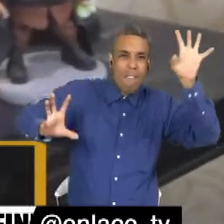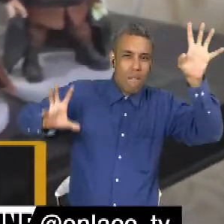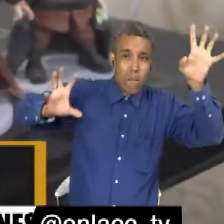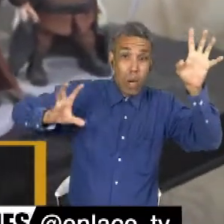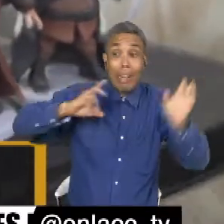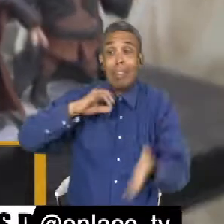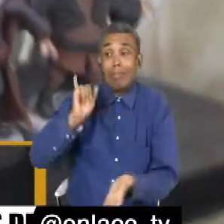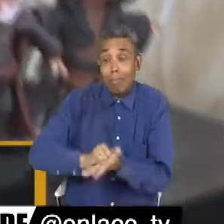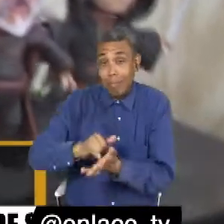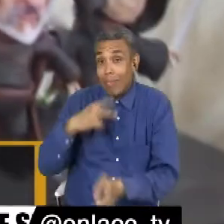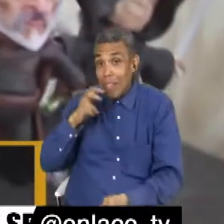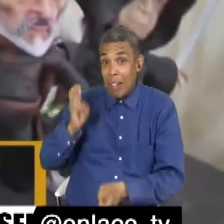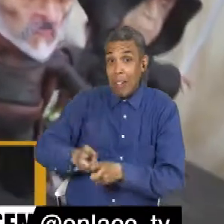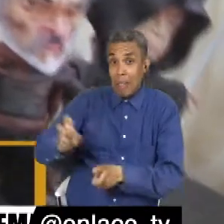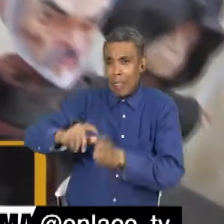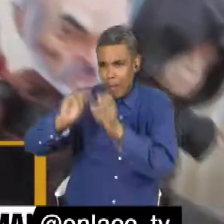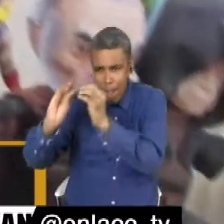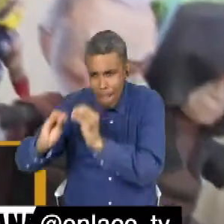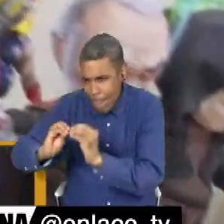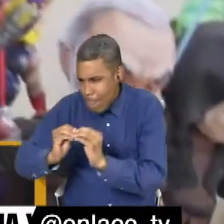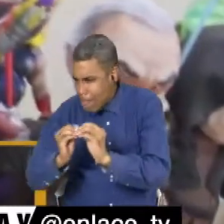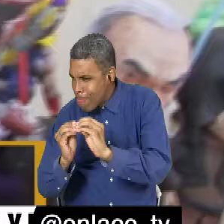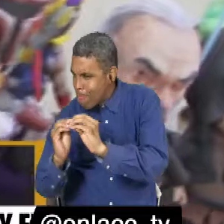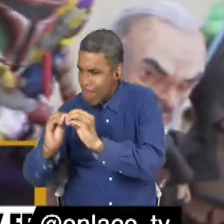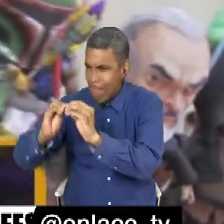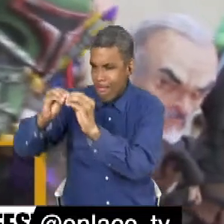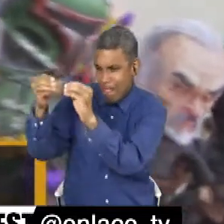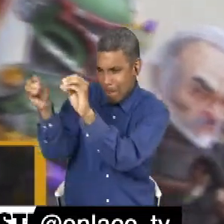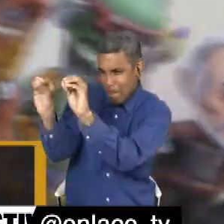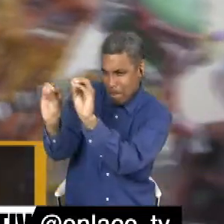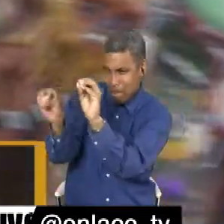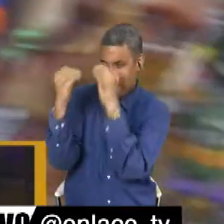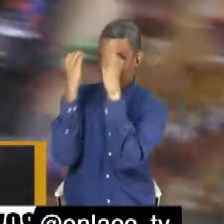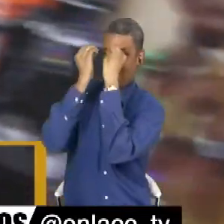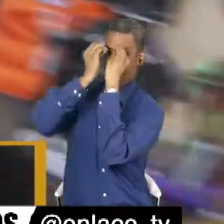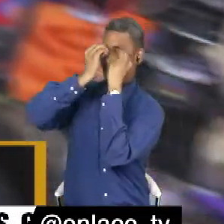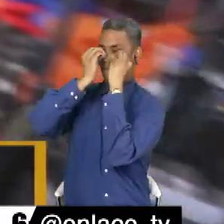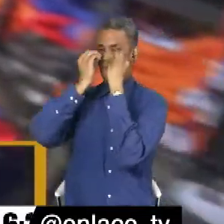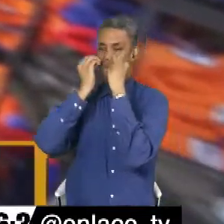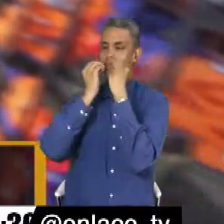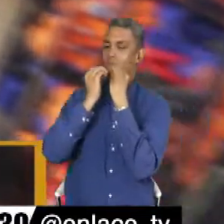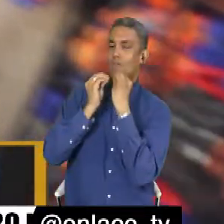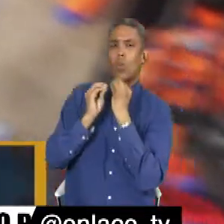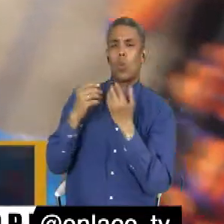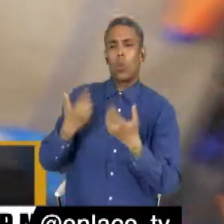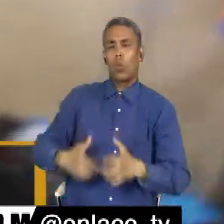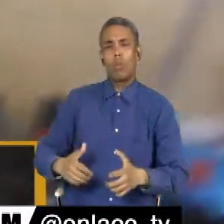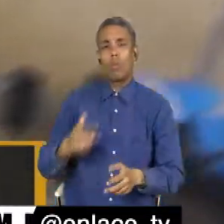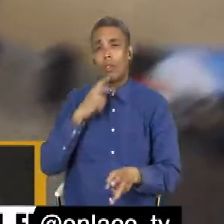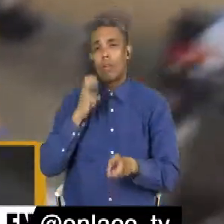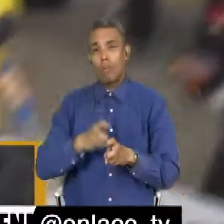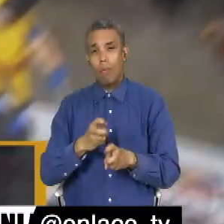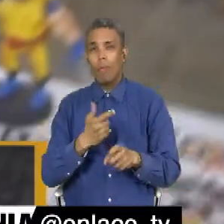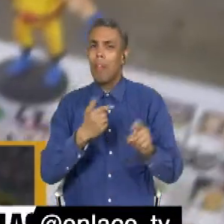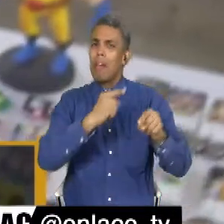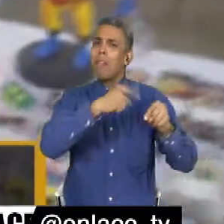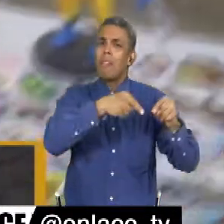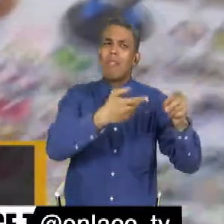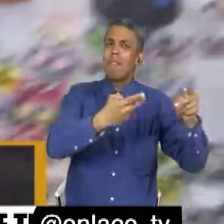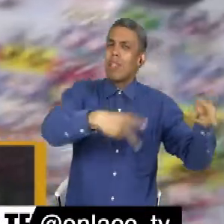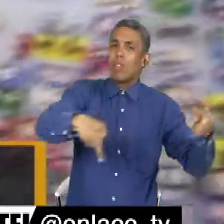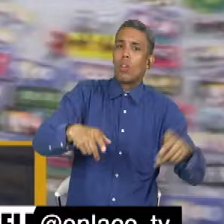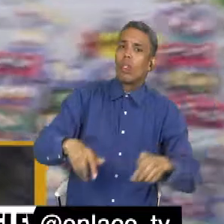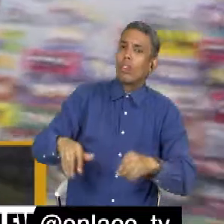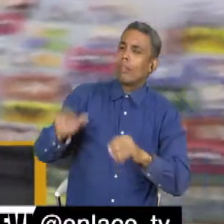Es muy extenso el gusto de las personas. Hay de series viejas, nuevas, personajes de invenciones de la